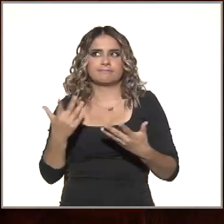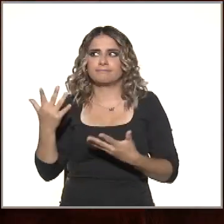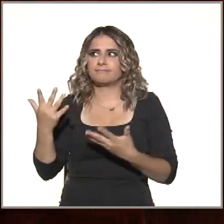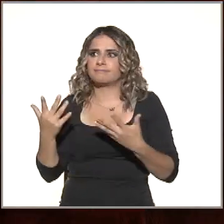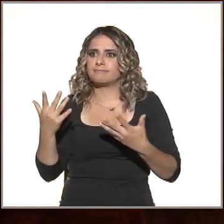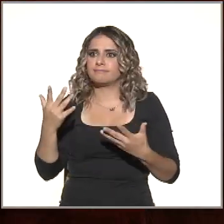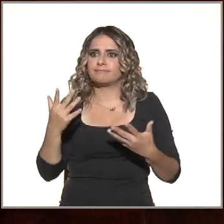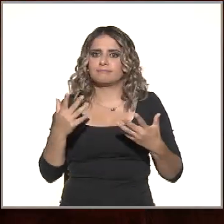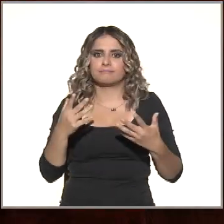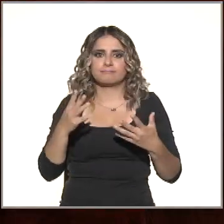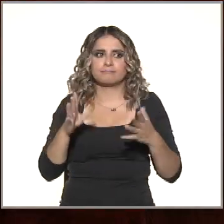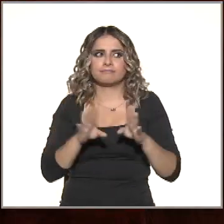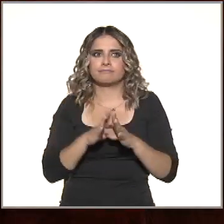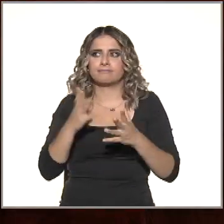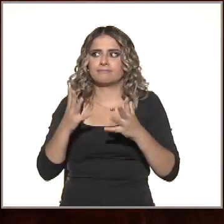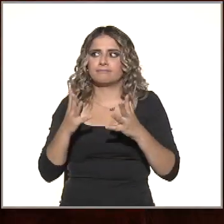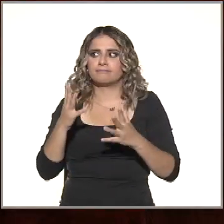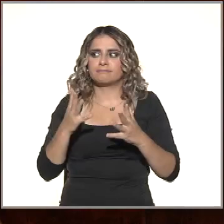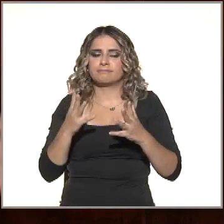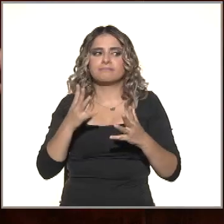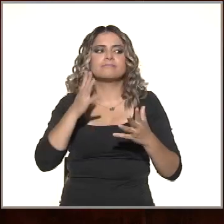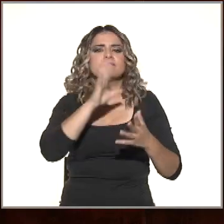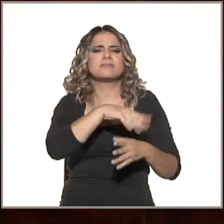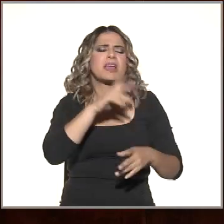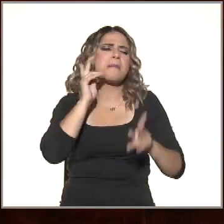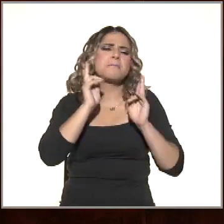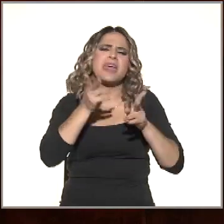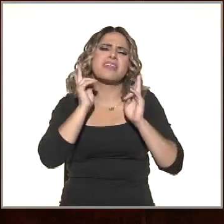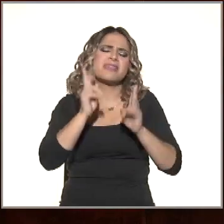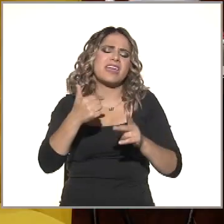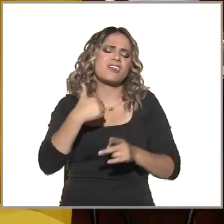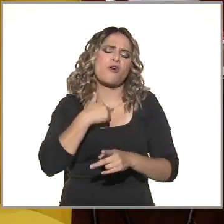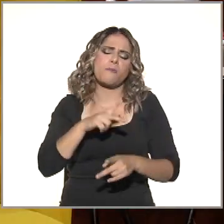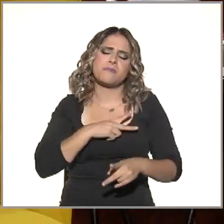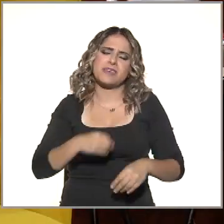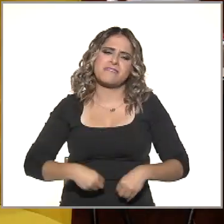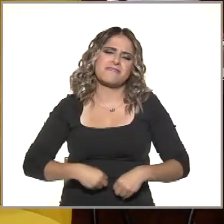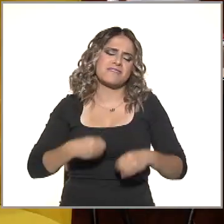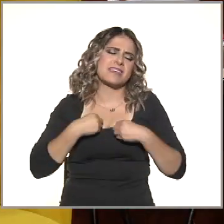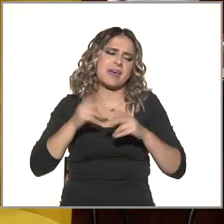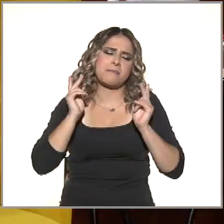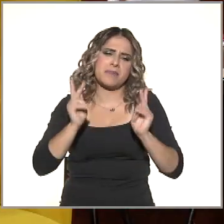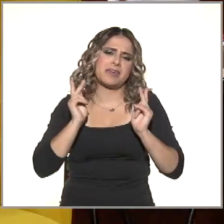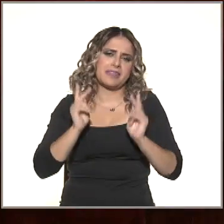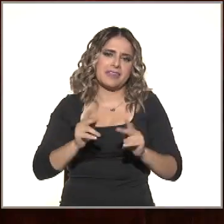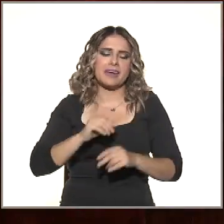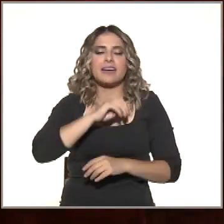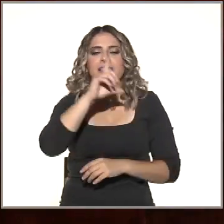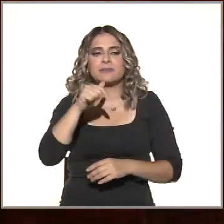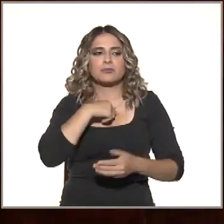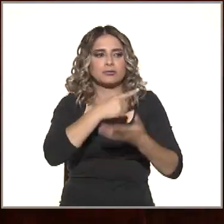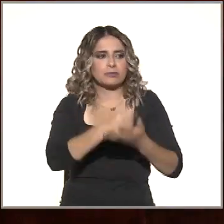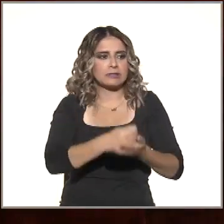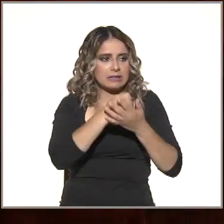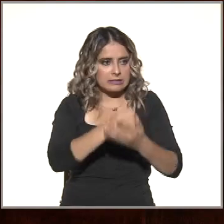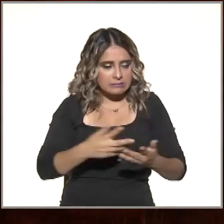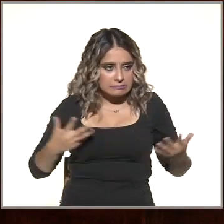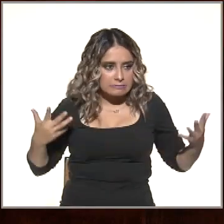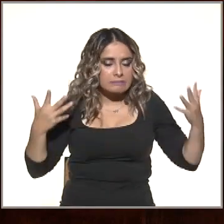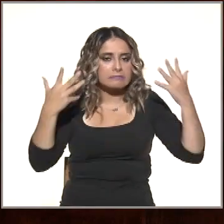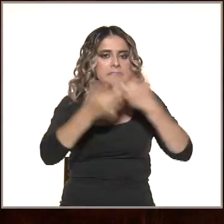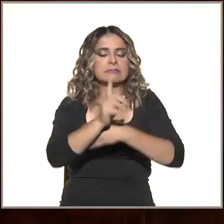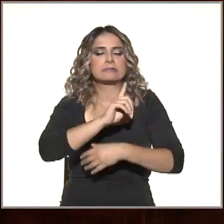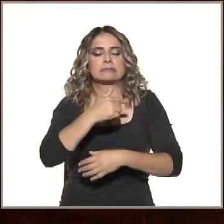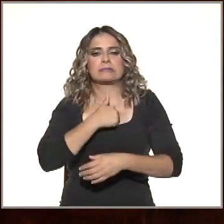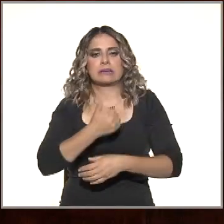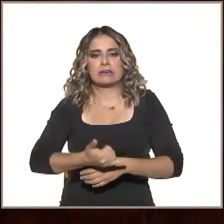a citarlo, dijo, pendejadas que hace uno de la vida. Gracias a mis terapias me levanté el ánimo y hoy doy gracias a mi